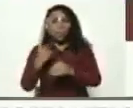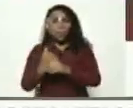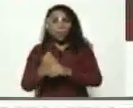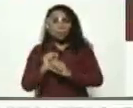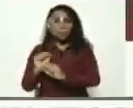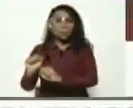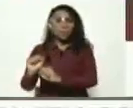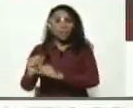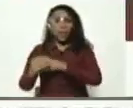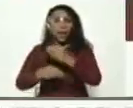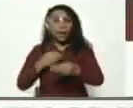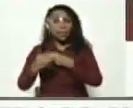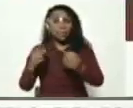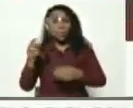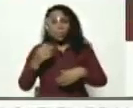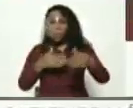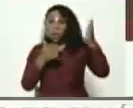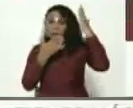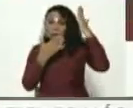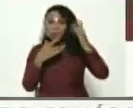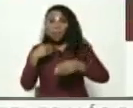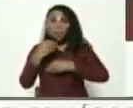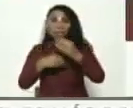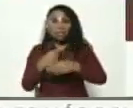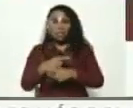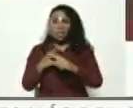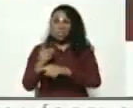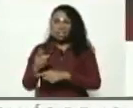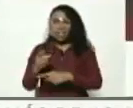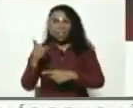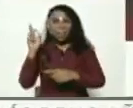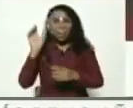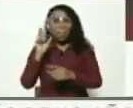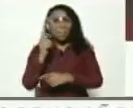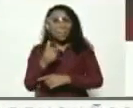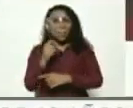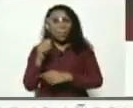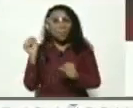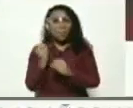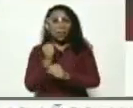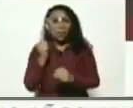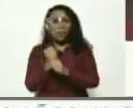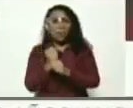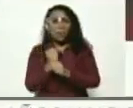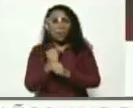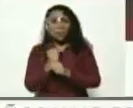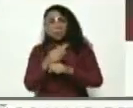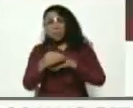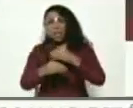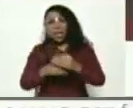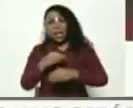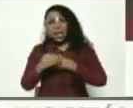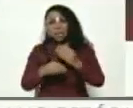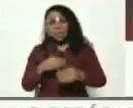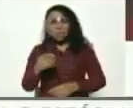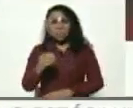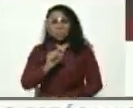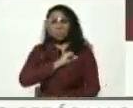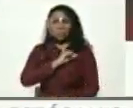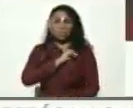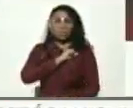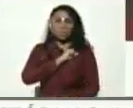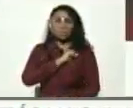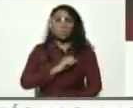concibió a nuestros indígenas como gente ociosa y viciosa, de poco trabajo, melancólicos, cobardes,